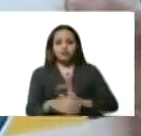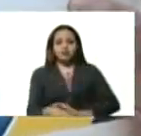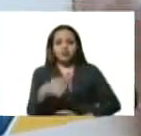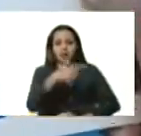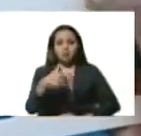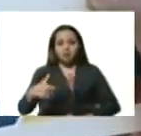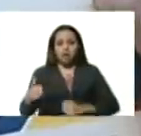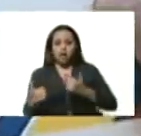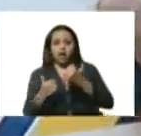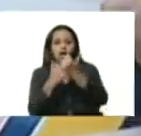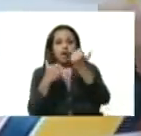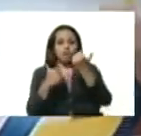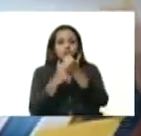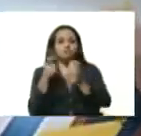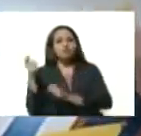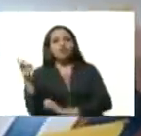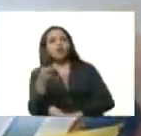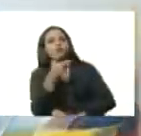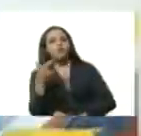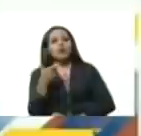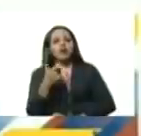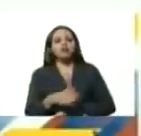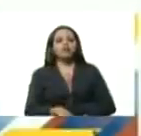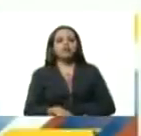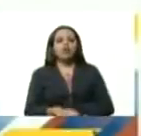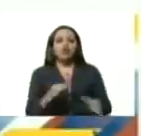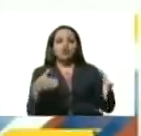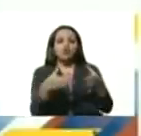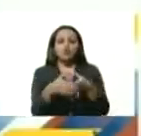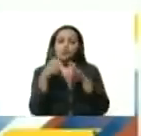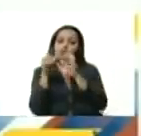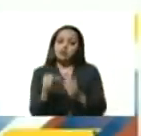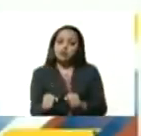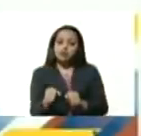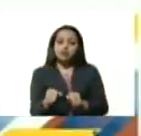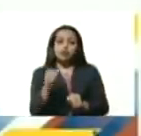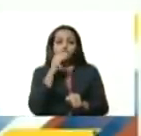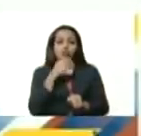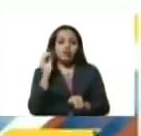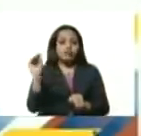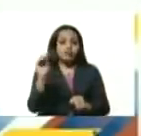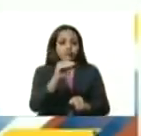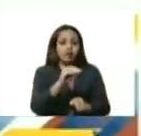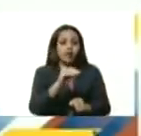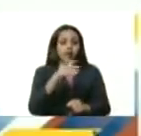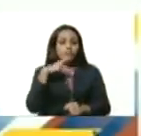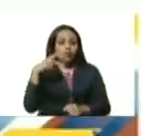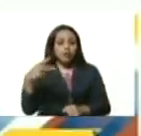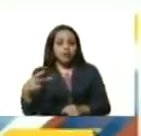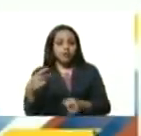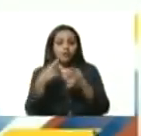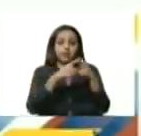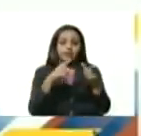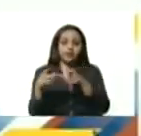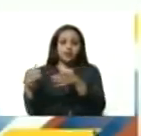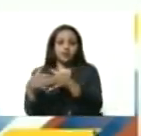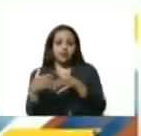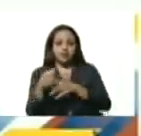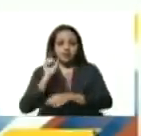más cercanos buscaron una agencia de seguridad sin alertar a los políticos de diferentes organizaciones